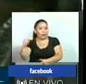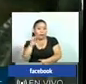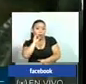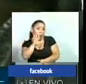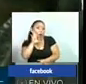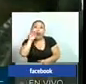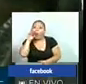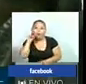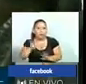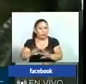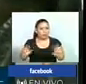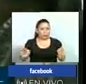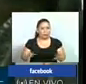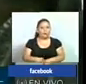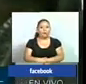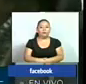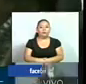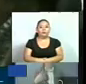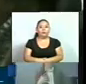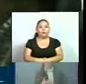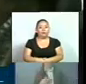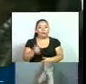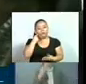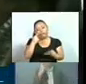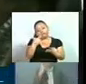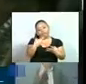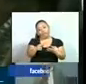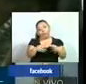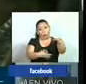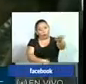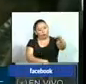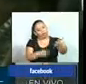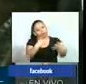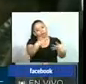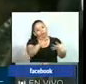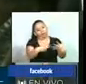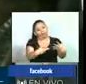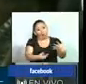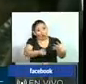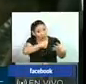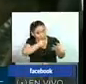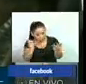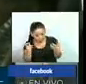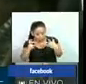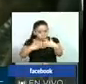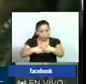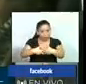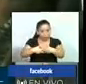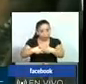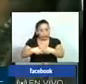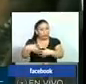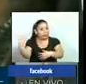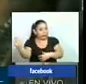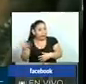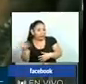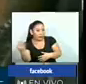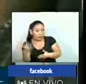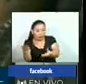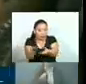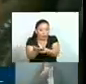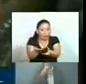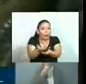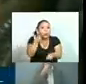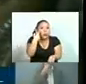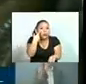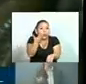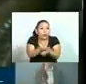acá hacemos verificaciones de información en general se requiere la documentación